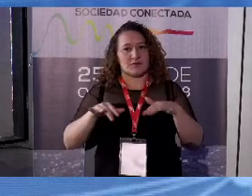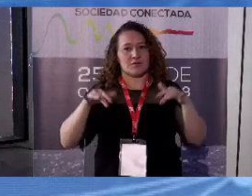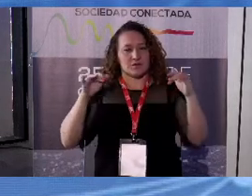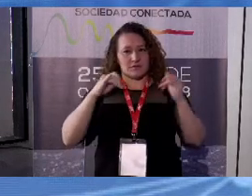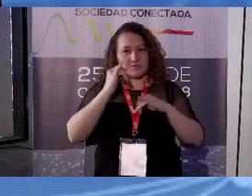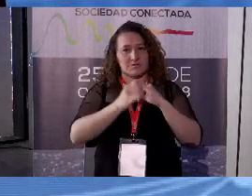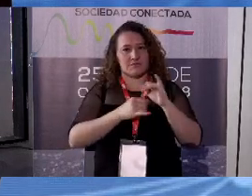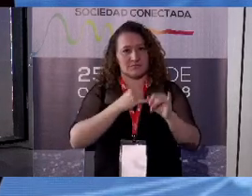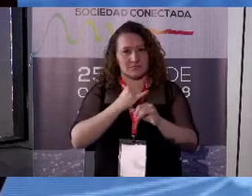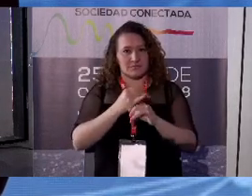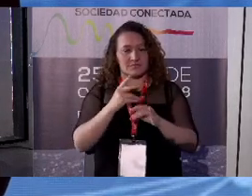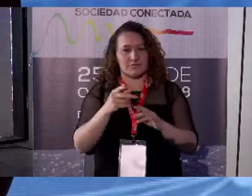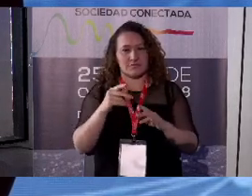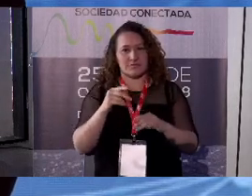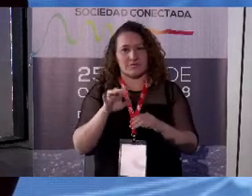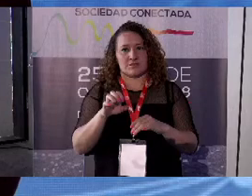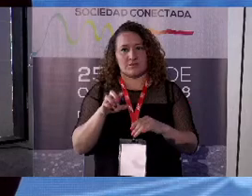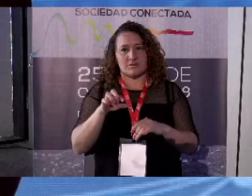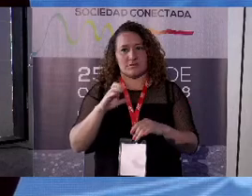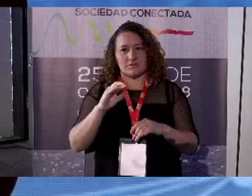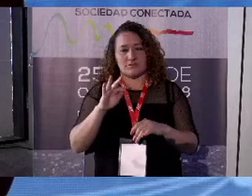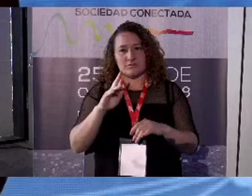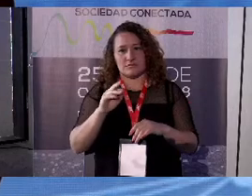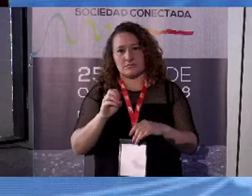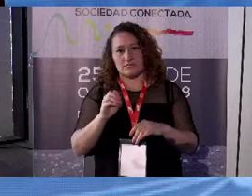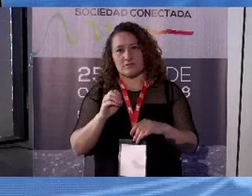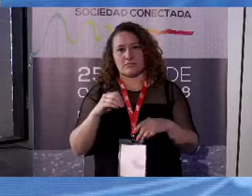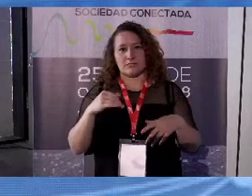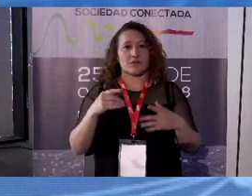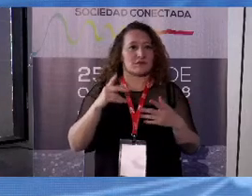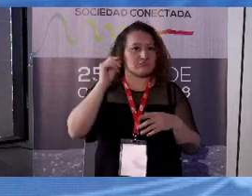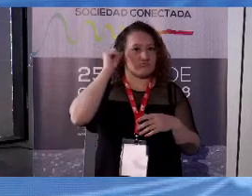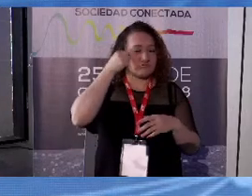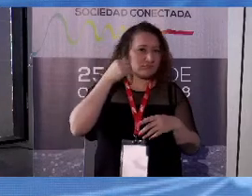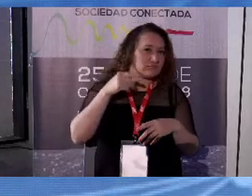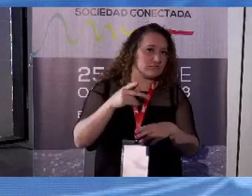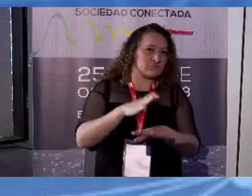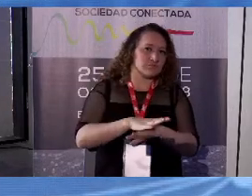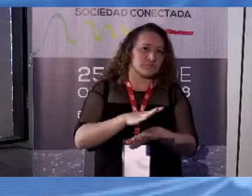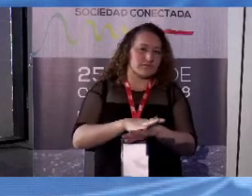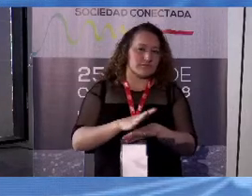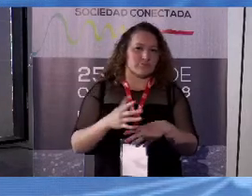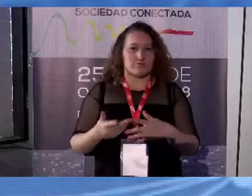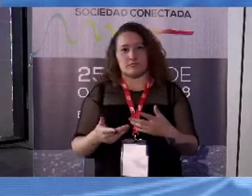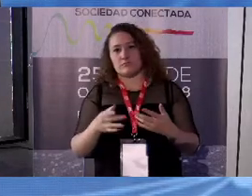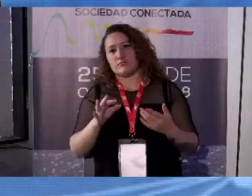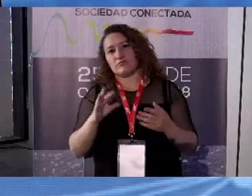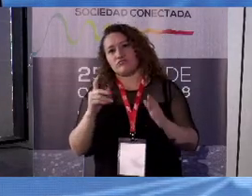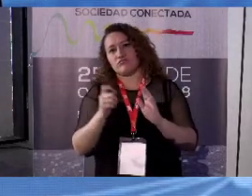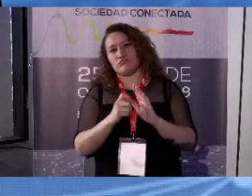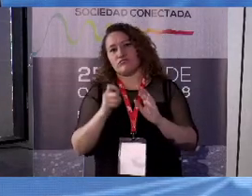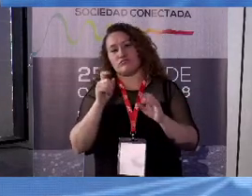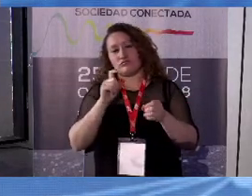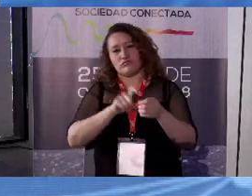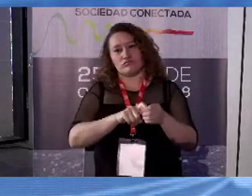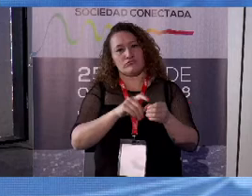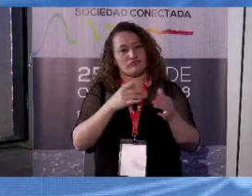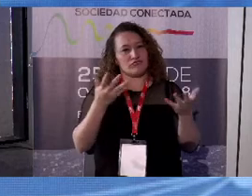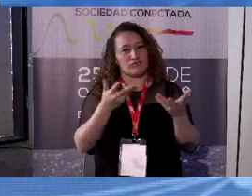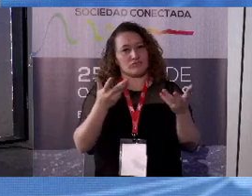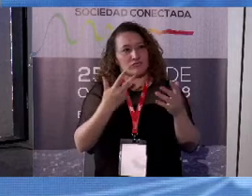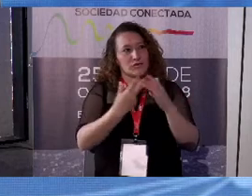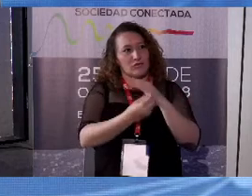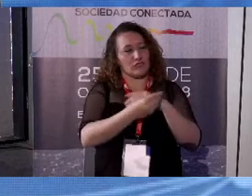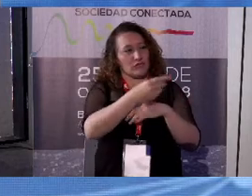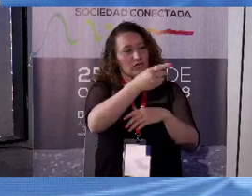espectro les recordamos que en la tarde estaremos entregando en nuestro punto de registro que estará ubicado en la parte externa del